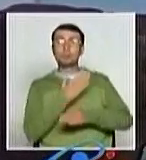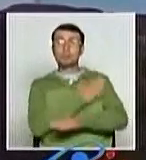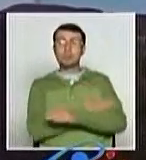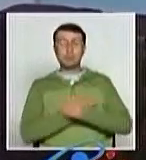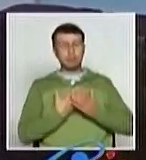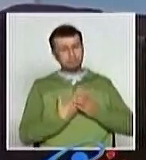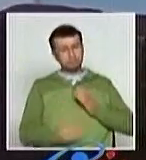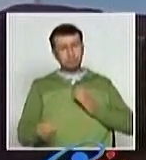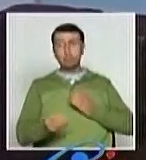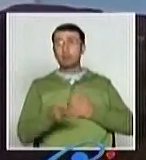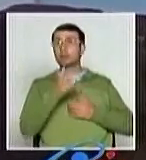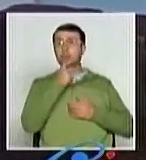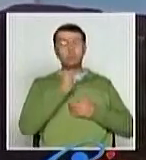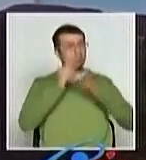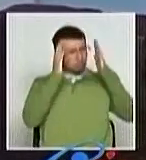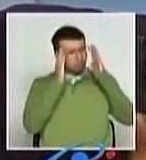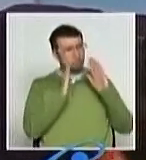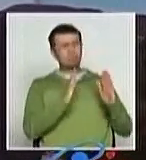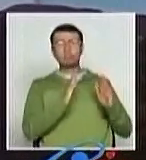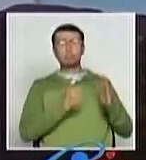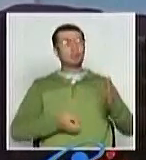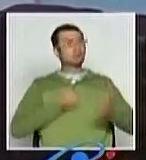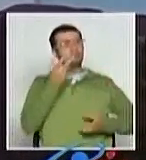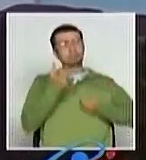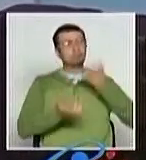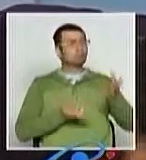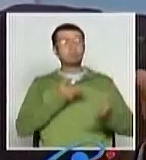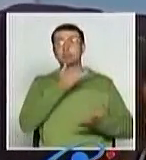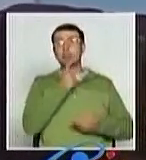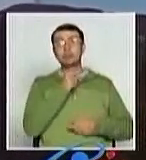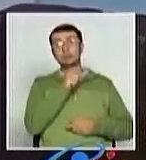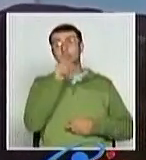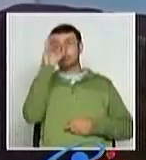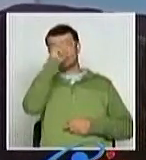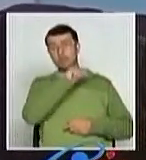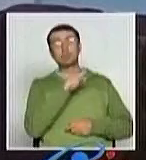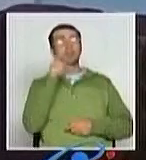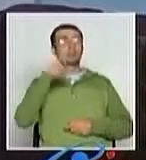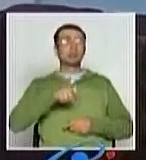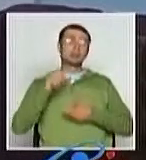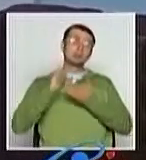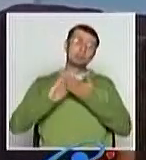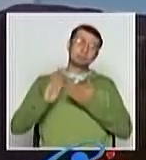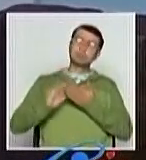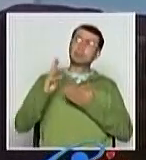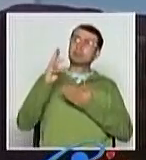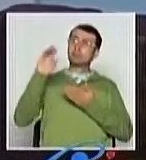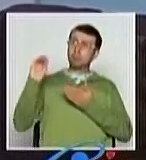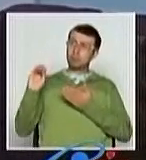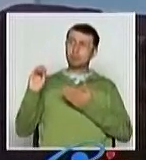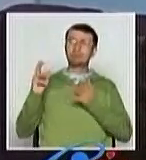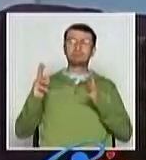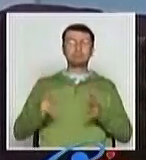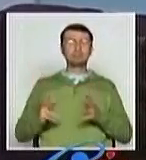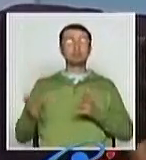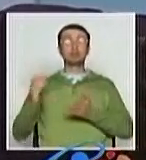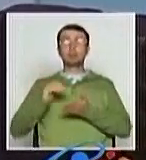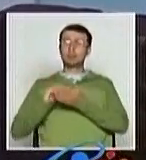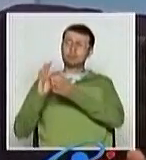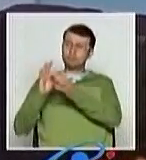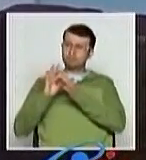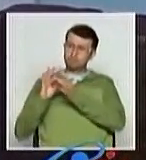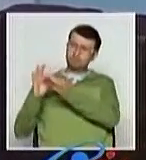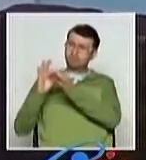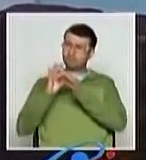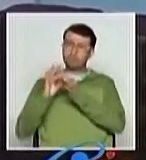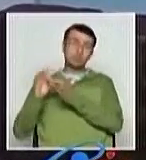escuchado no haía podido explorar por tal motivo se dio cuenta que debía perdonar a su esposo para restablecer nuevamente una relación y posiblemente